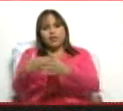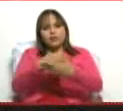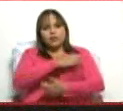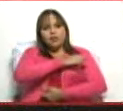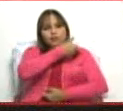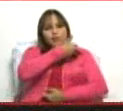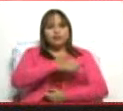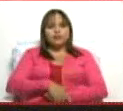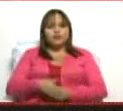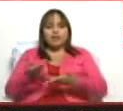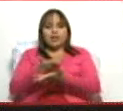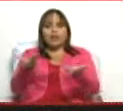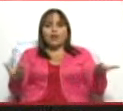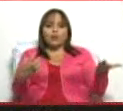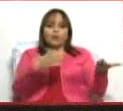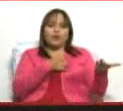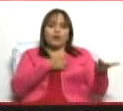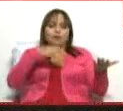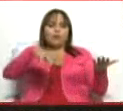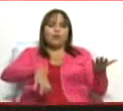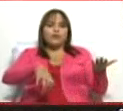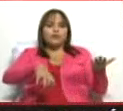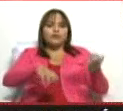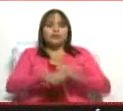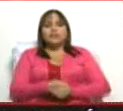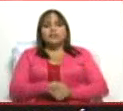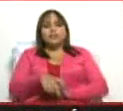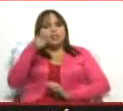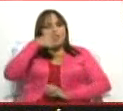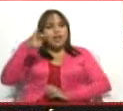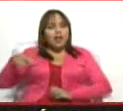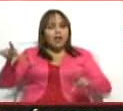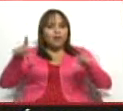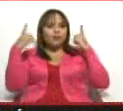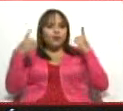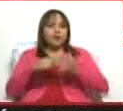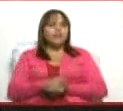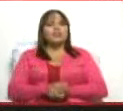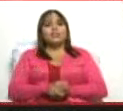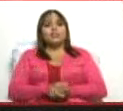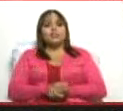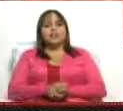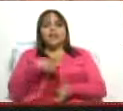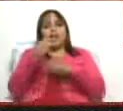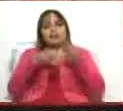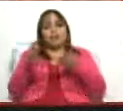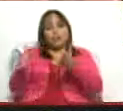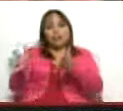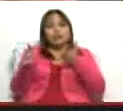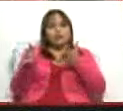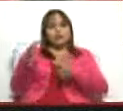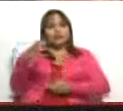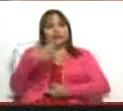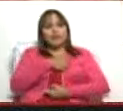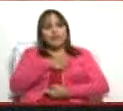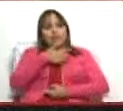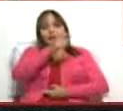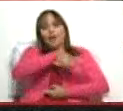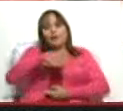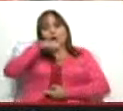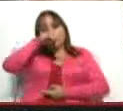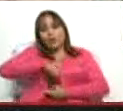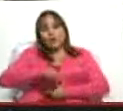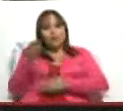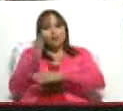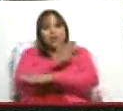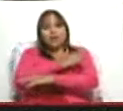al pueblo del estado La Guaira, que merecía ese triunfo, y a los fanáticos de los Tiburones, que no teníamos en verdad